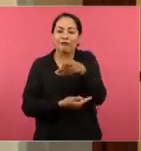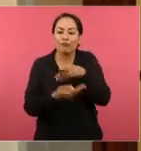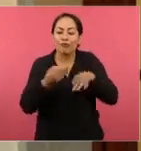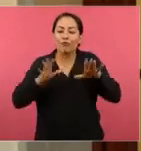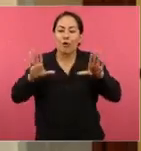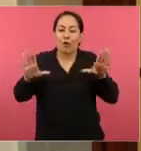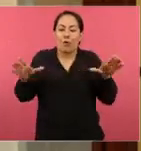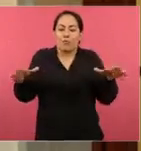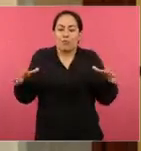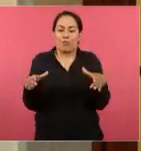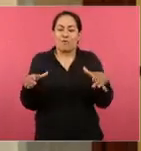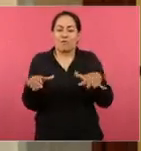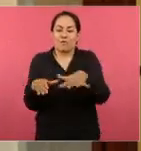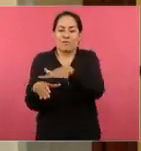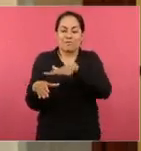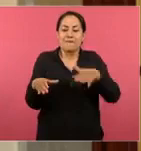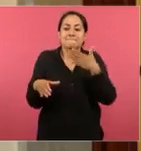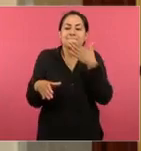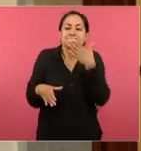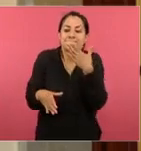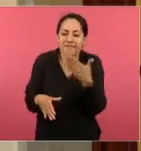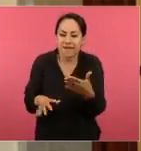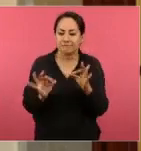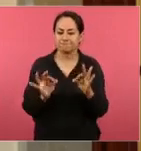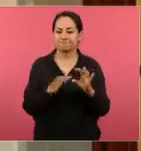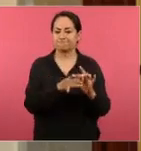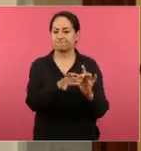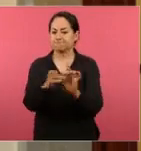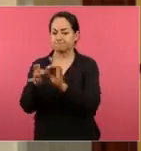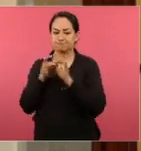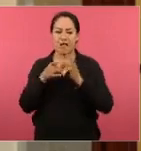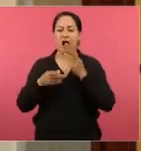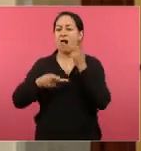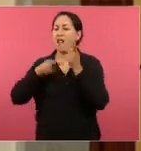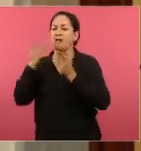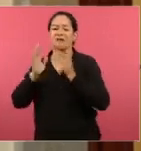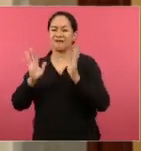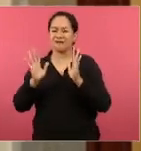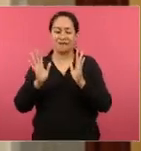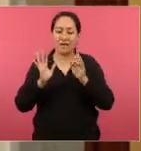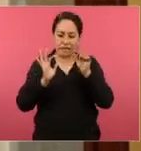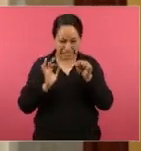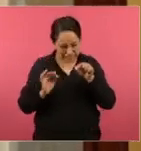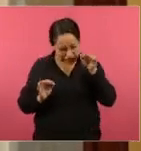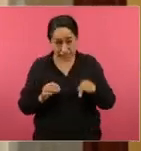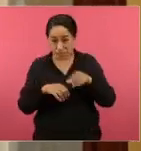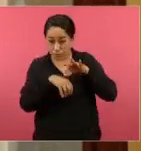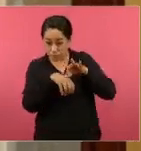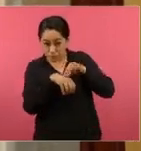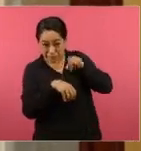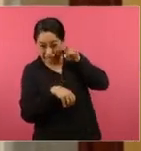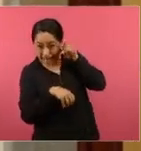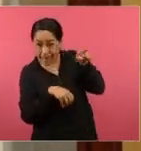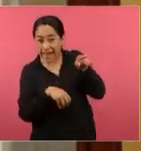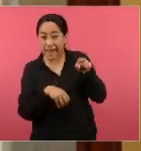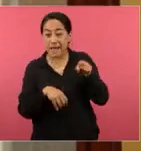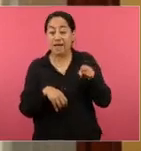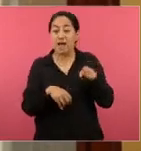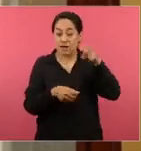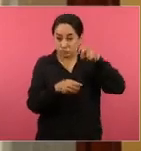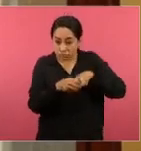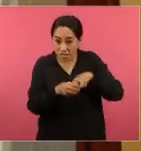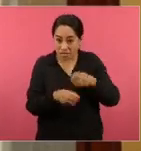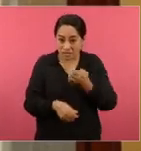es un discurso. Los verdaderos retos serán allá en los territorios, pero estamos seguros que vamos a llegar